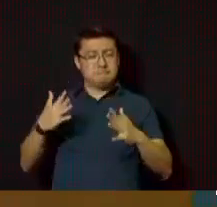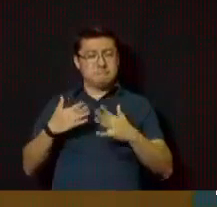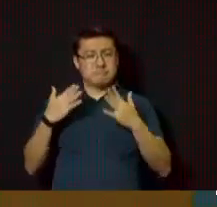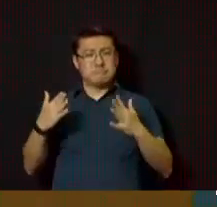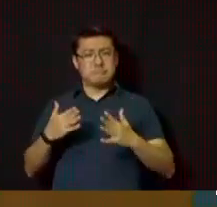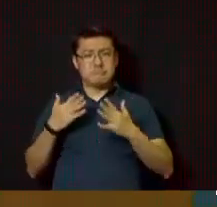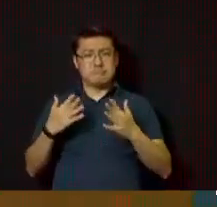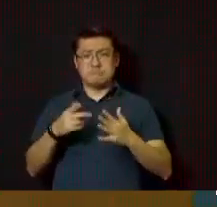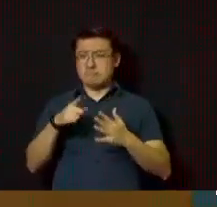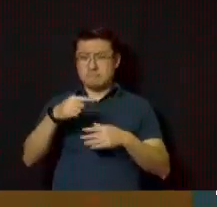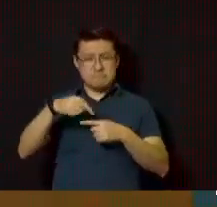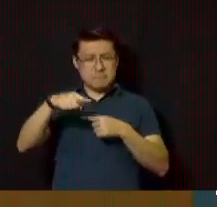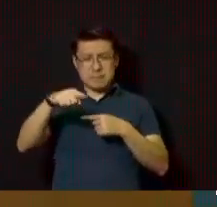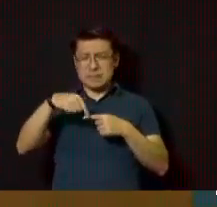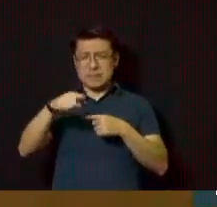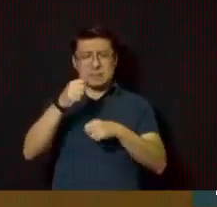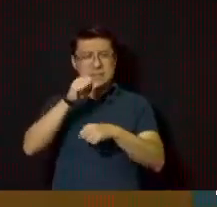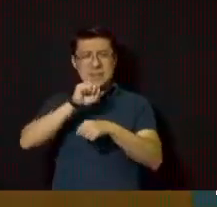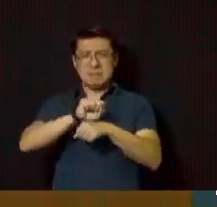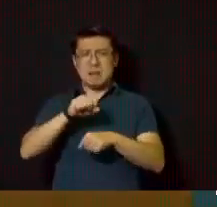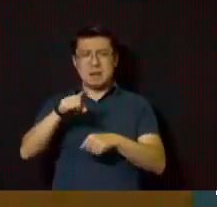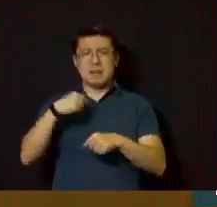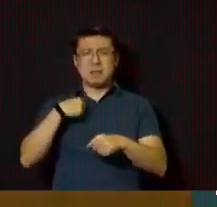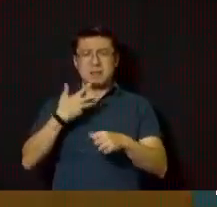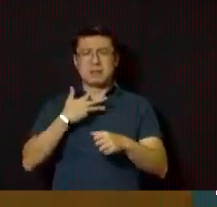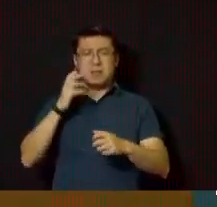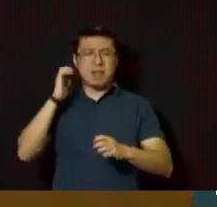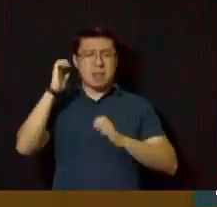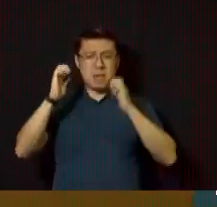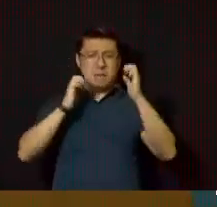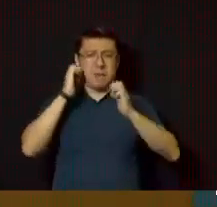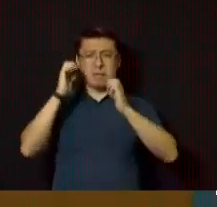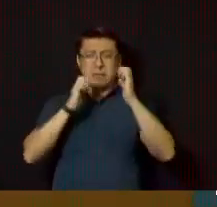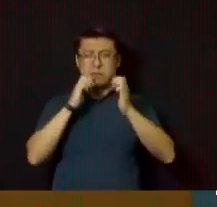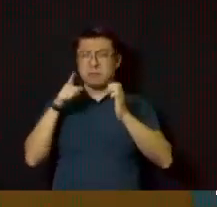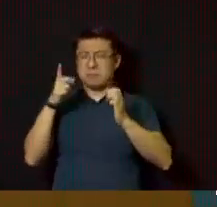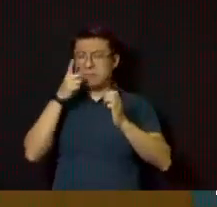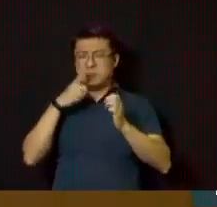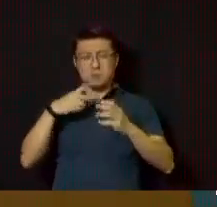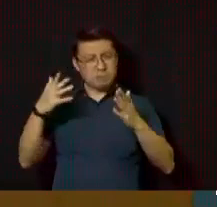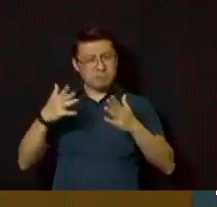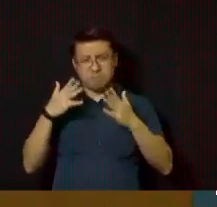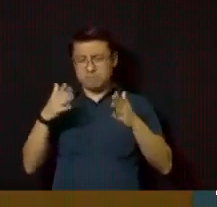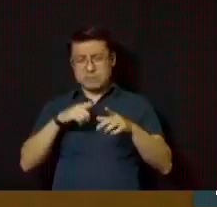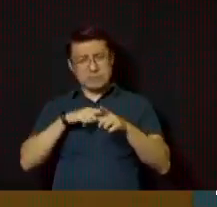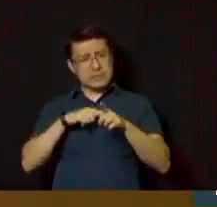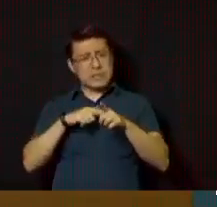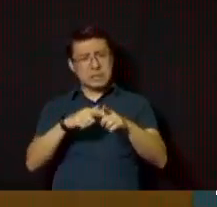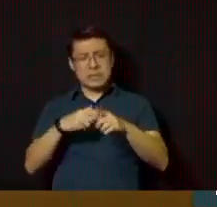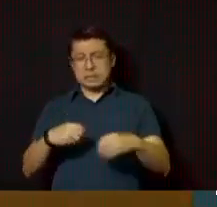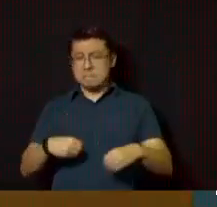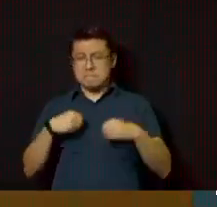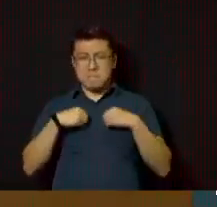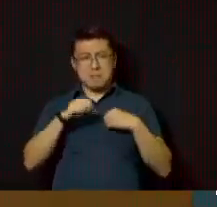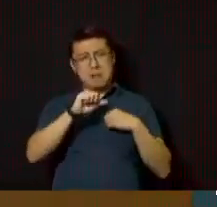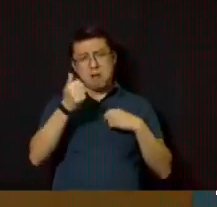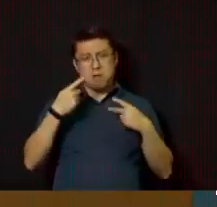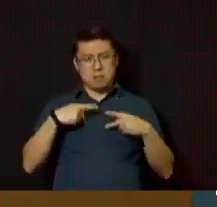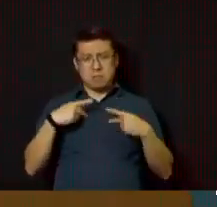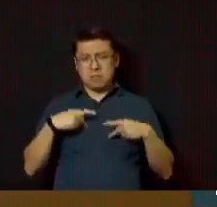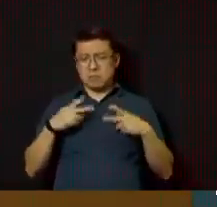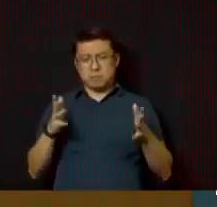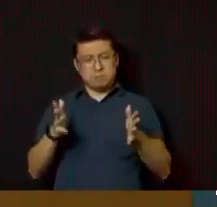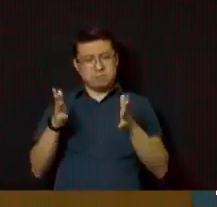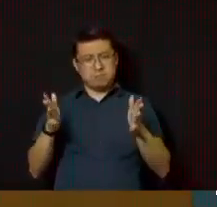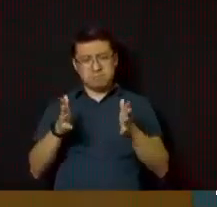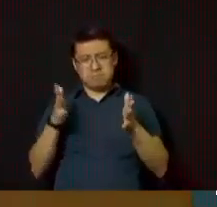evento. Me decía, tú tienes que seguir adelante, ayudando a más personas, cambiando su vida, y no detenerte aquí. Y